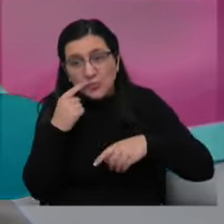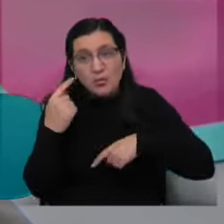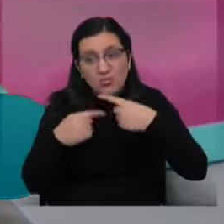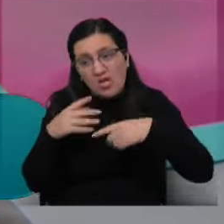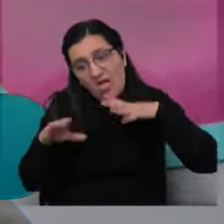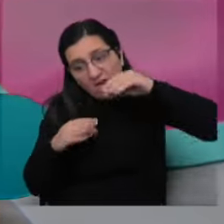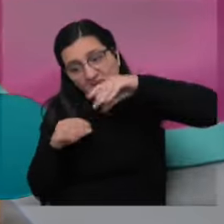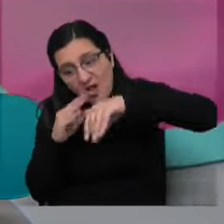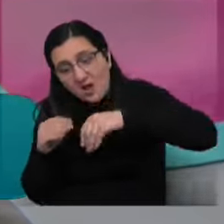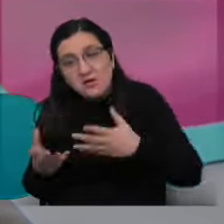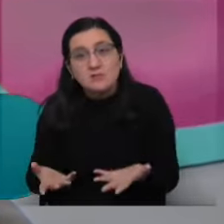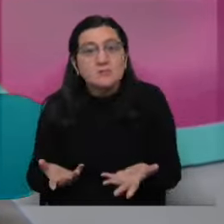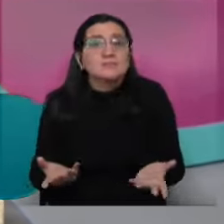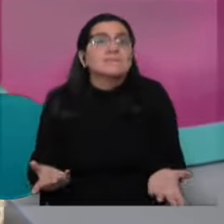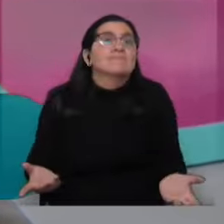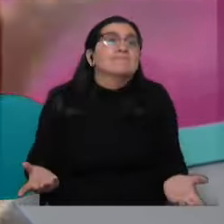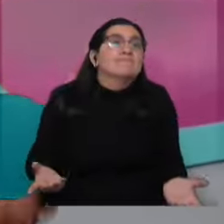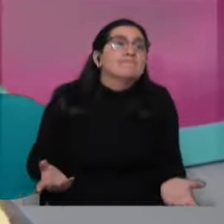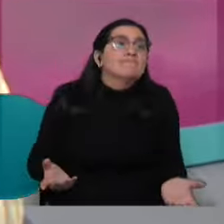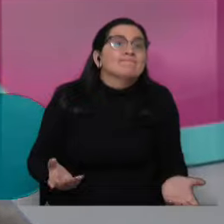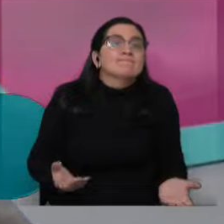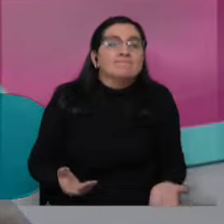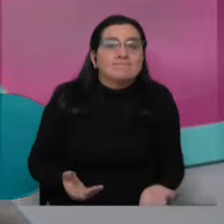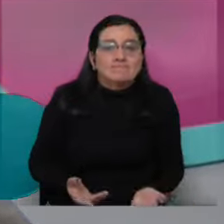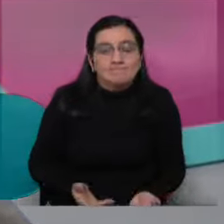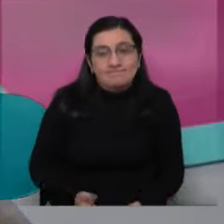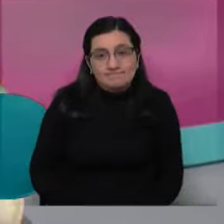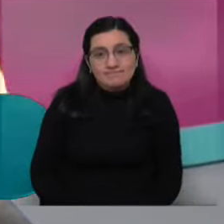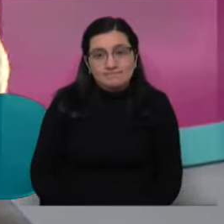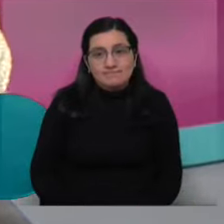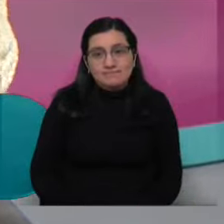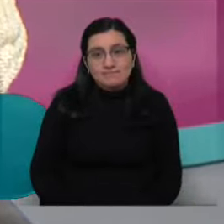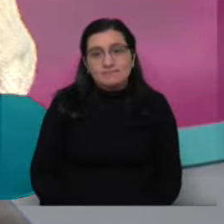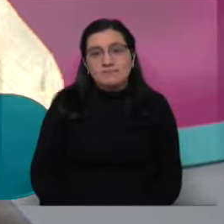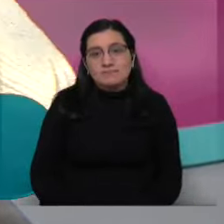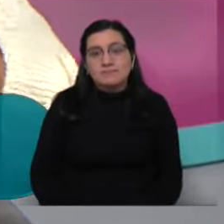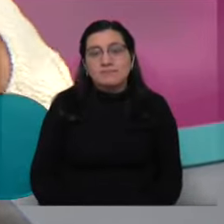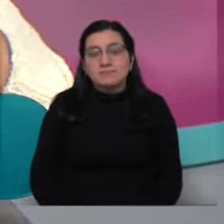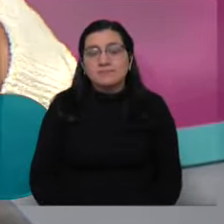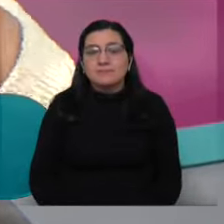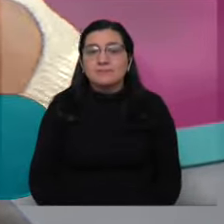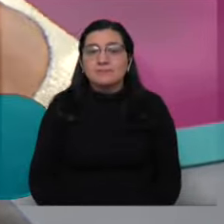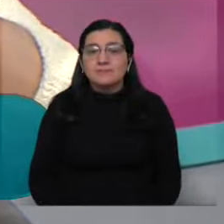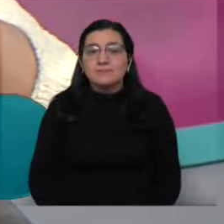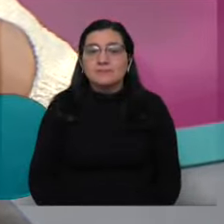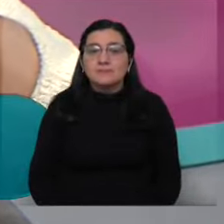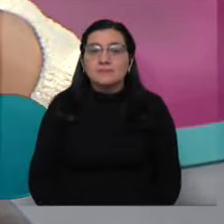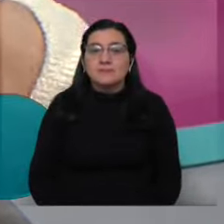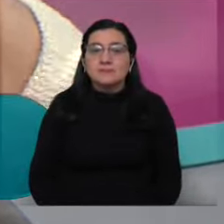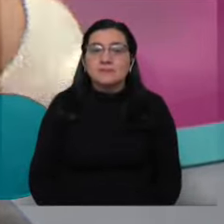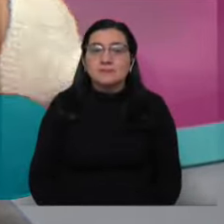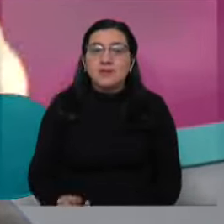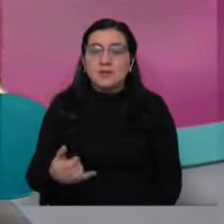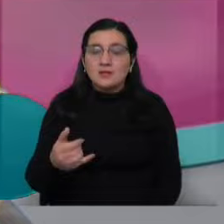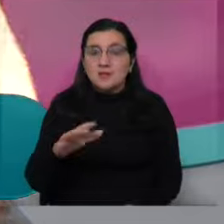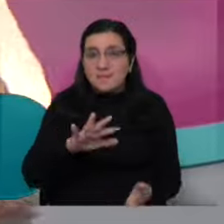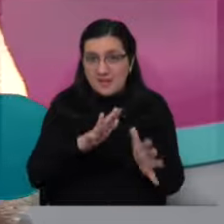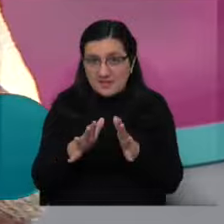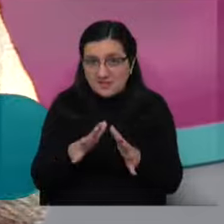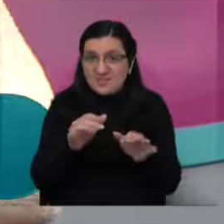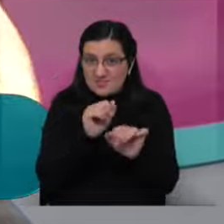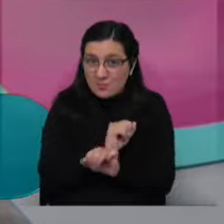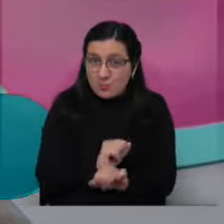este cumplen este determinados designios este se cumple determinados designios estéticos hay eh Te parece viable